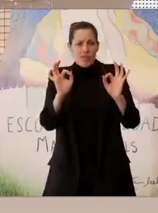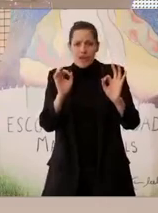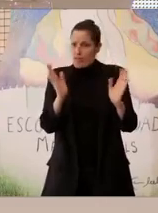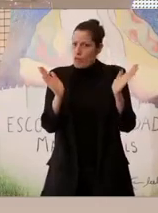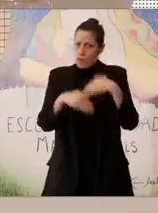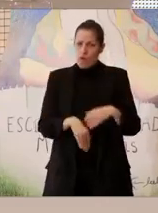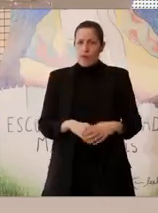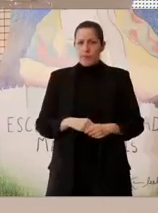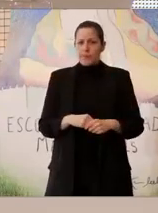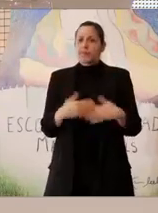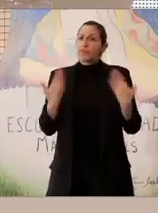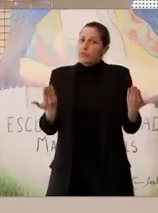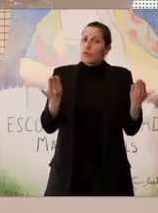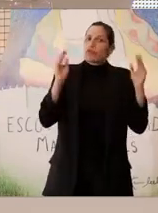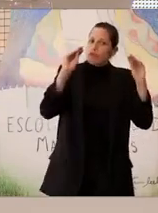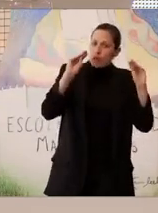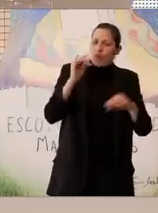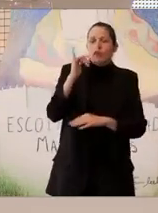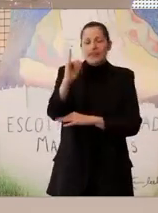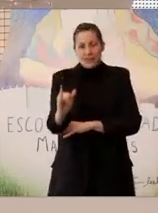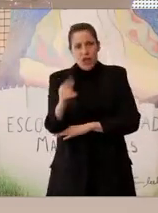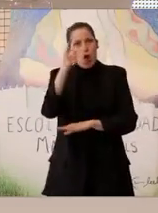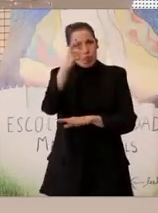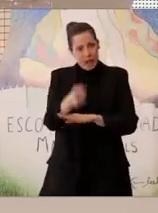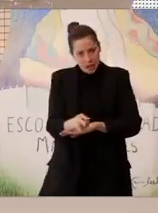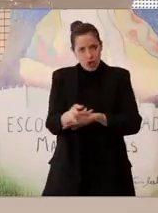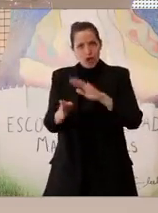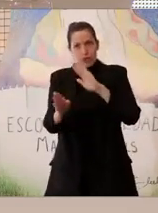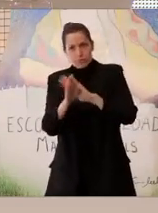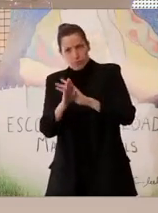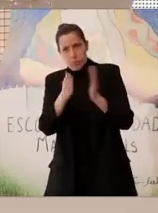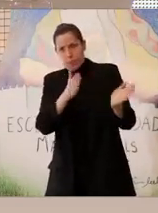tal. Entonces, formación, sí, obligatoria, periódica